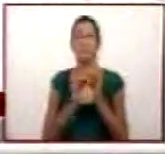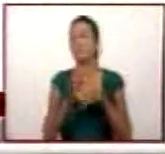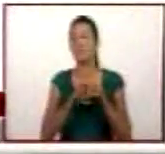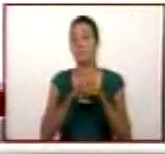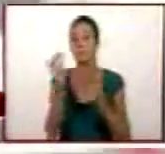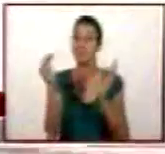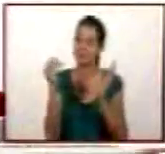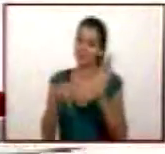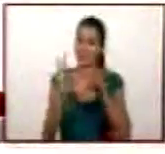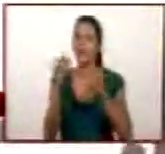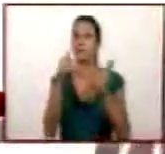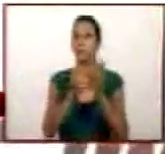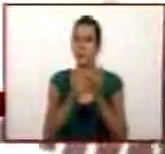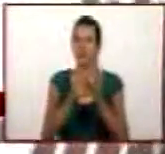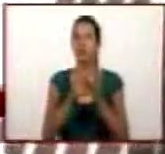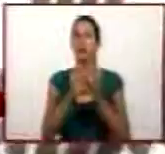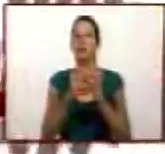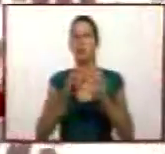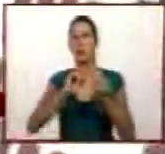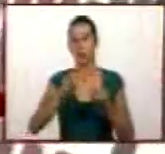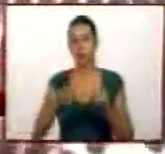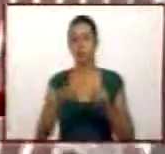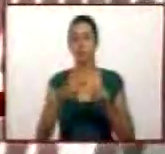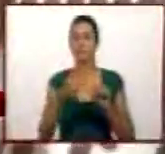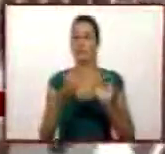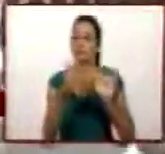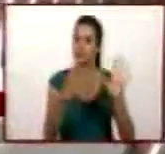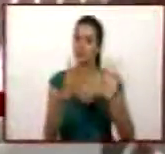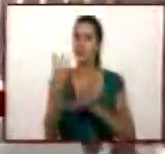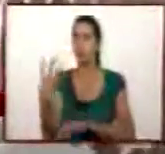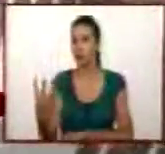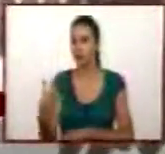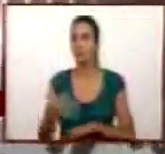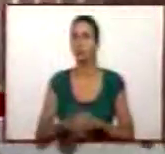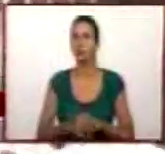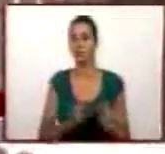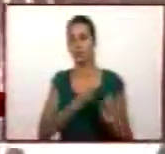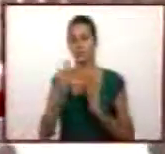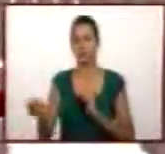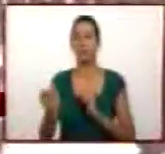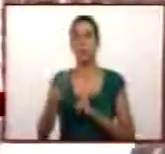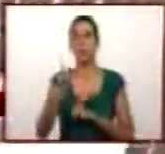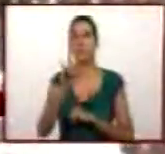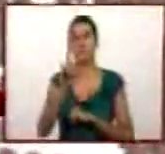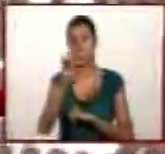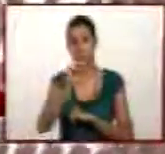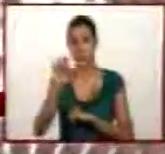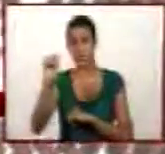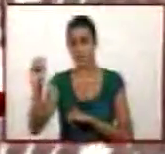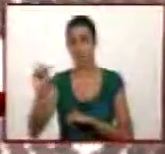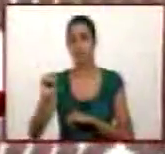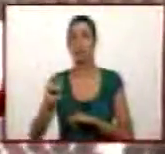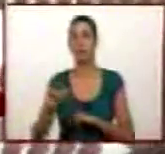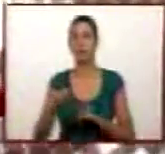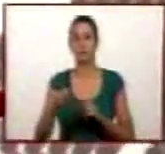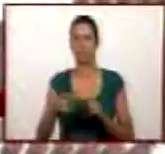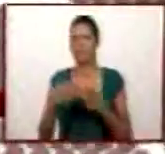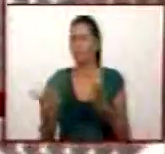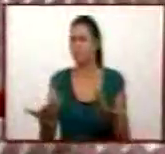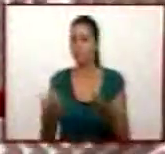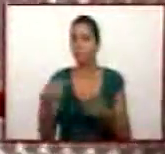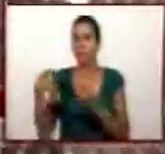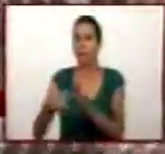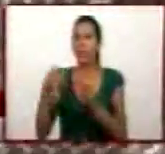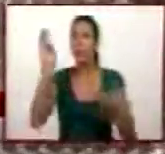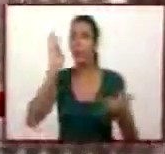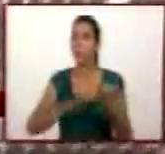267.613.334 bolívares con 64 céntimos para transferirlos al Instituto Venezolano de los Seguros Sociales, y serán dirigidos a cubrir el